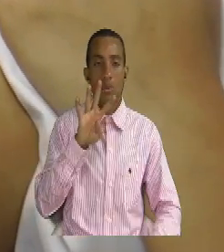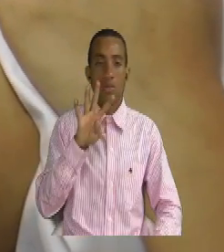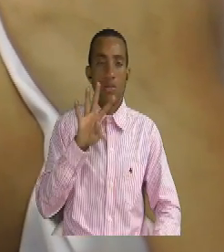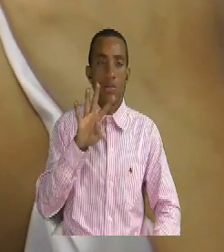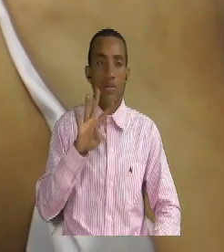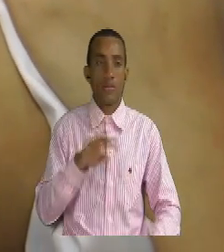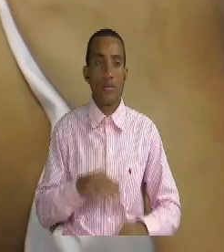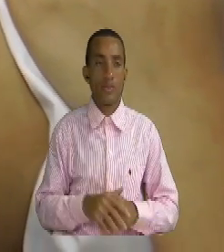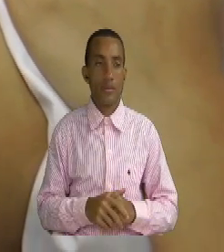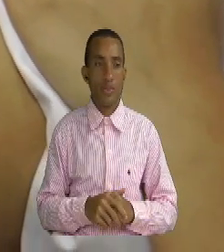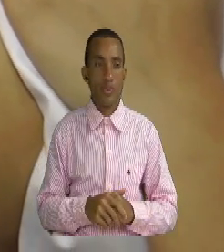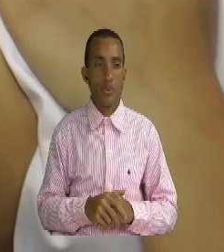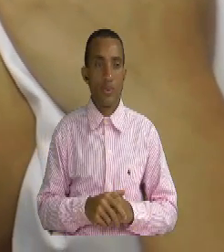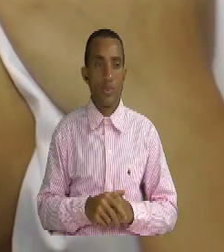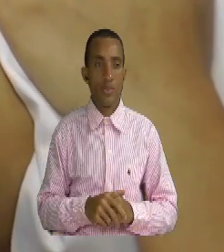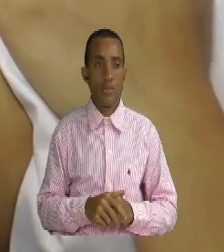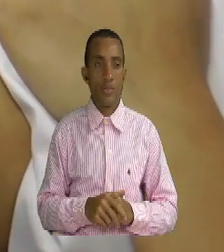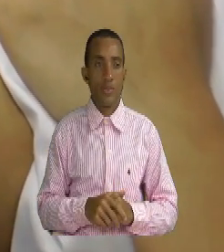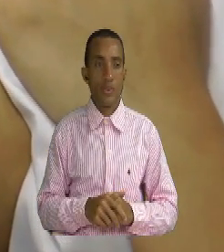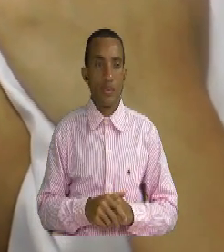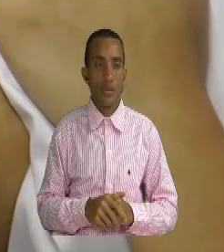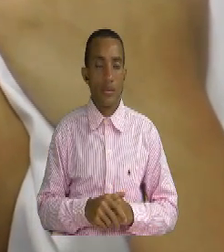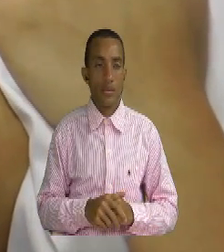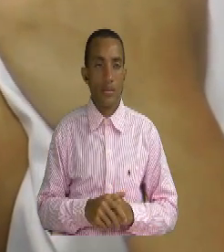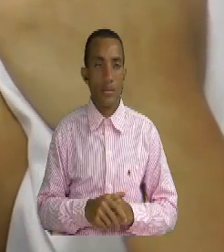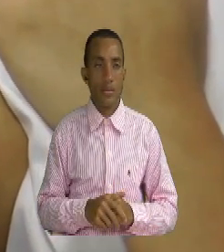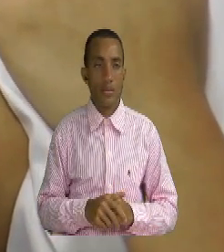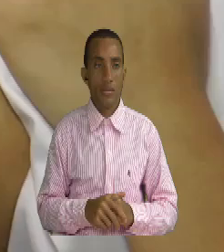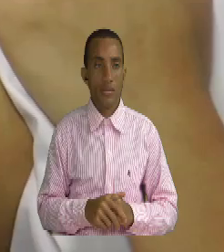En cada uno de los 4 cuadrantes.